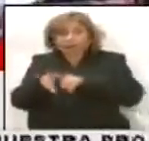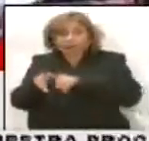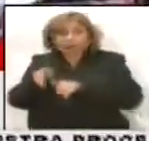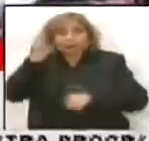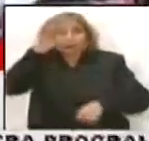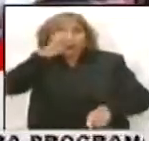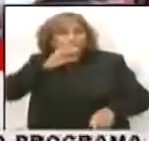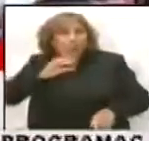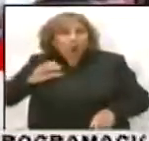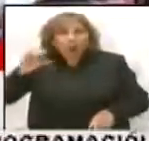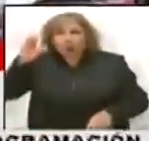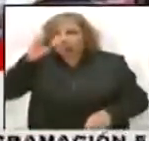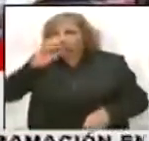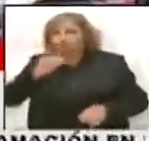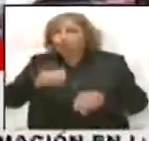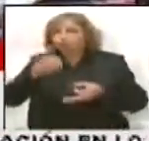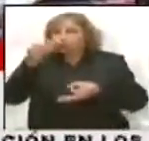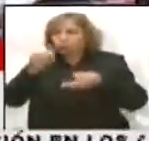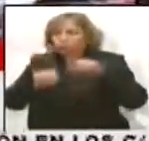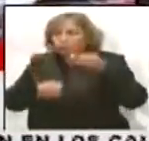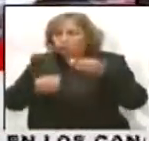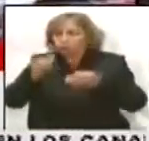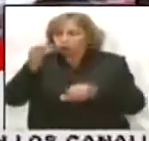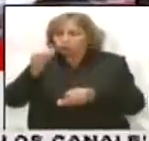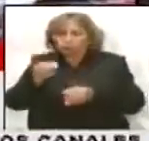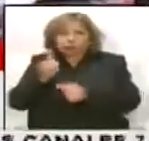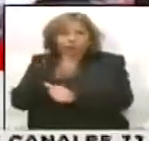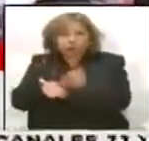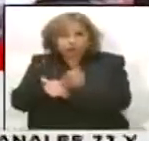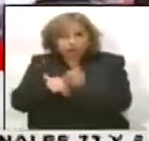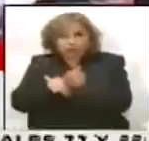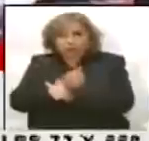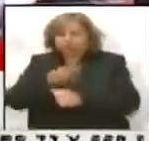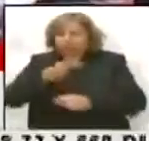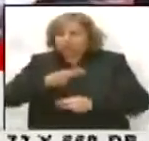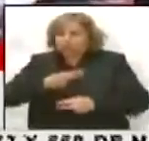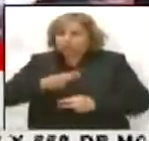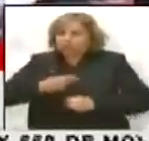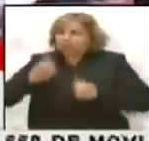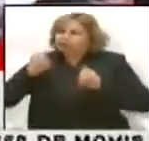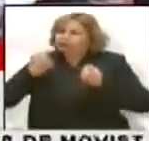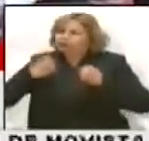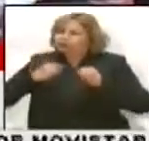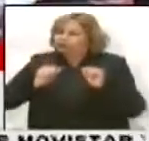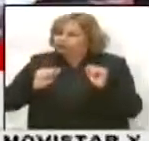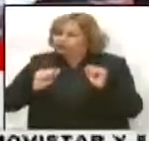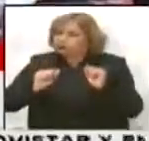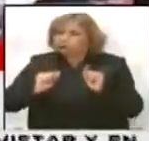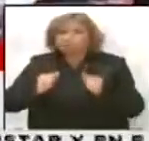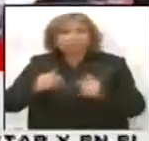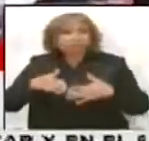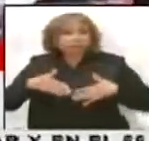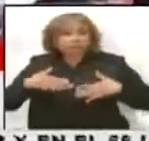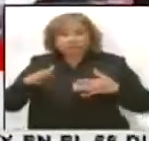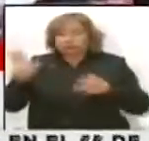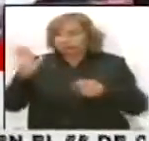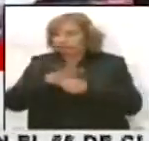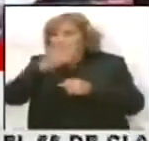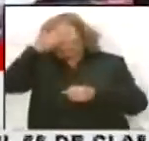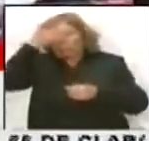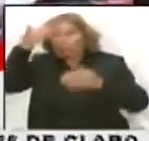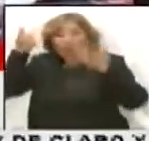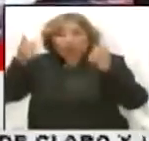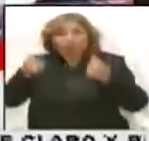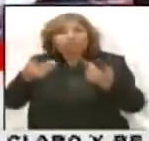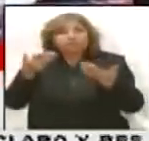justicia en Ayacucho, mientras hacía todo lo posible humanamente para que no quedara en impunidad el caso de